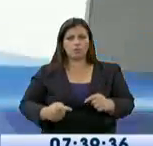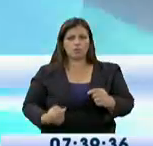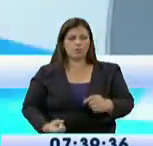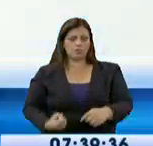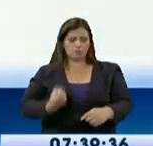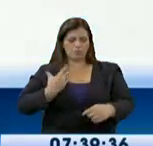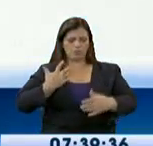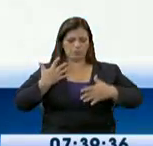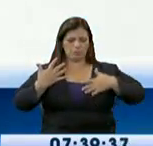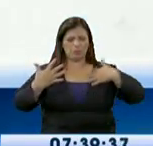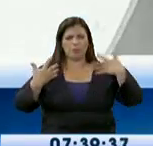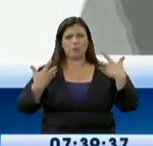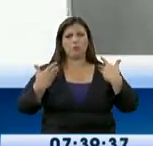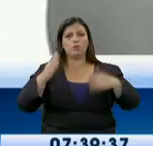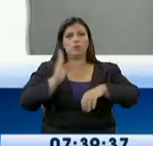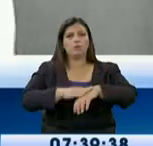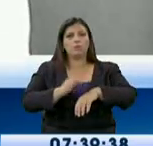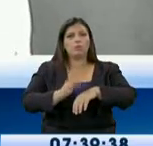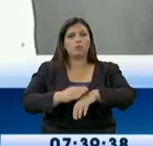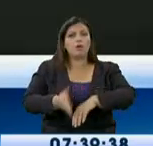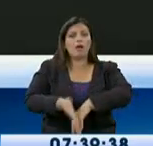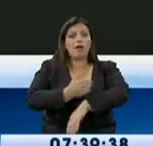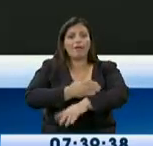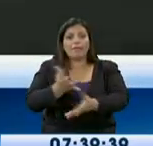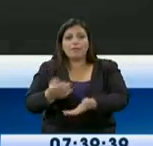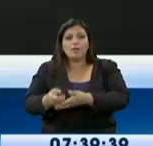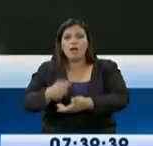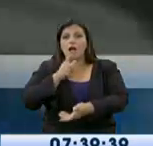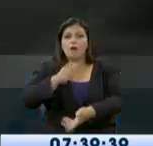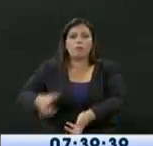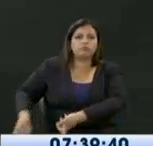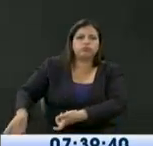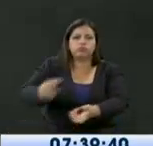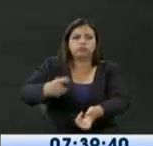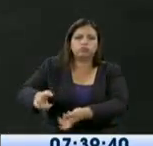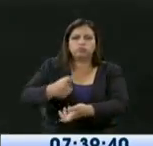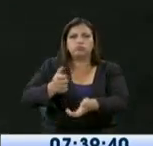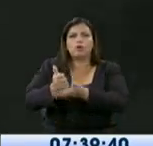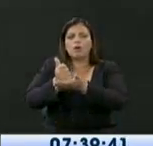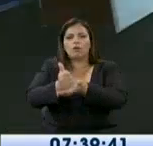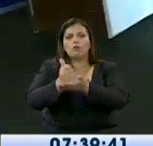con quemaduras en el cuerpo. Informó Julio César Saona.